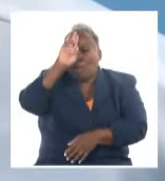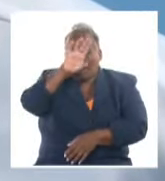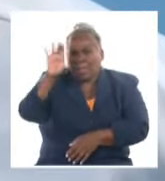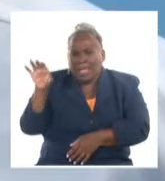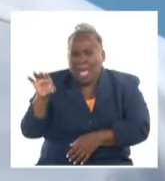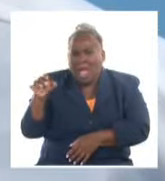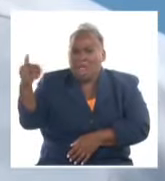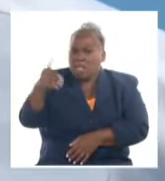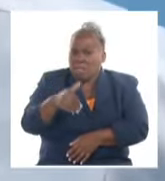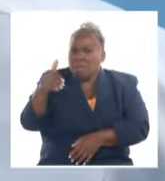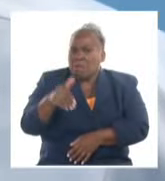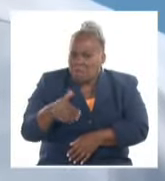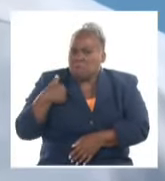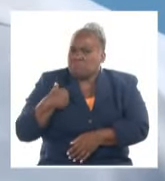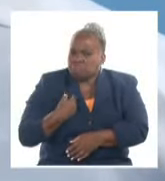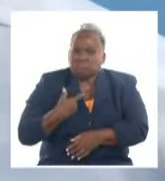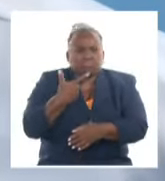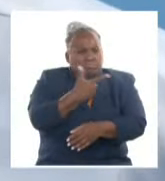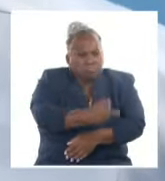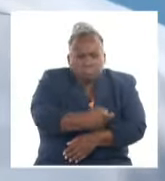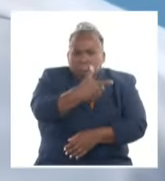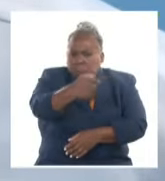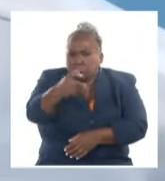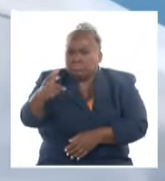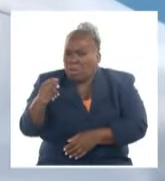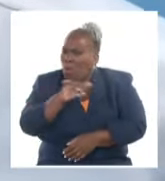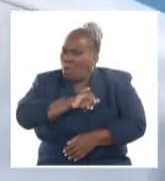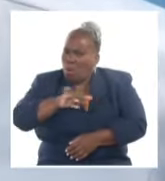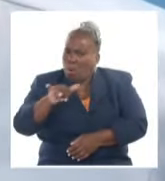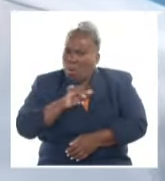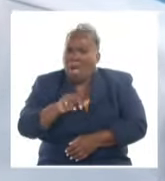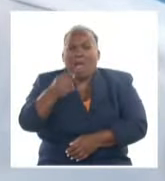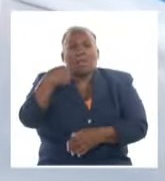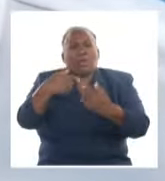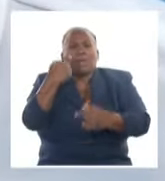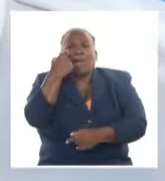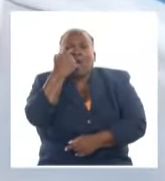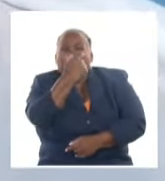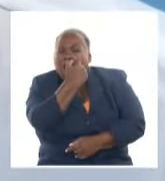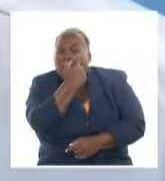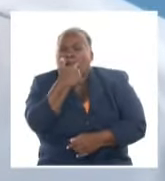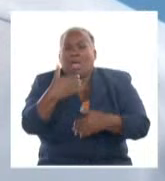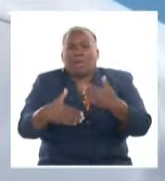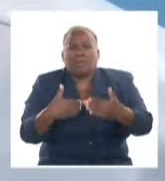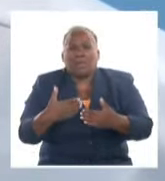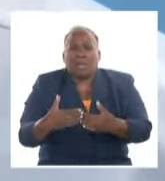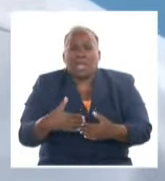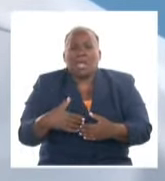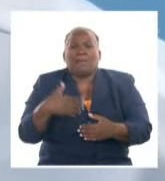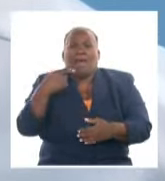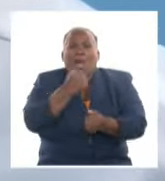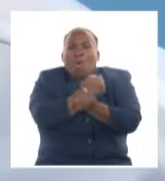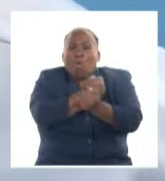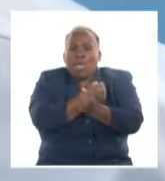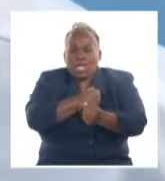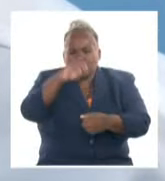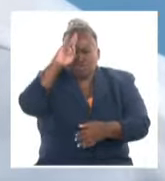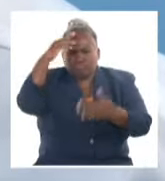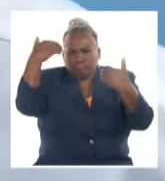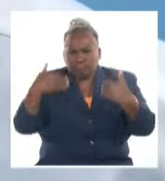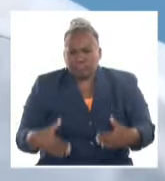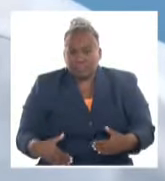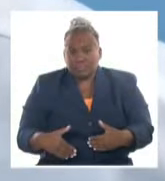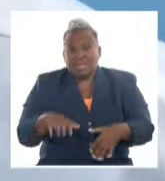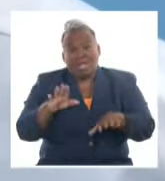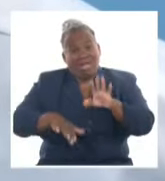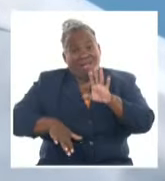de afectación que tengan del sistema osteomioarticular, oftalmológico, dada la situación del país que en ocasiones no cuentan en